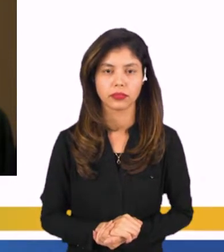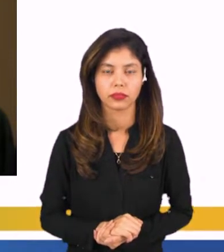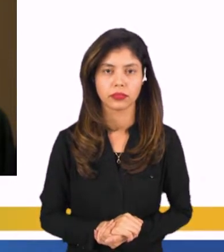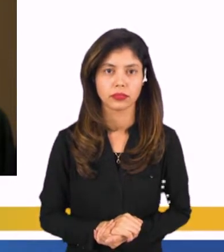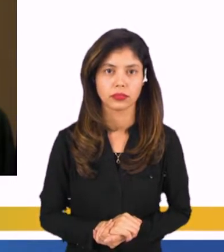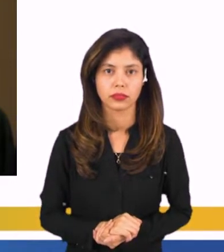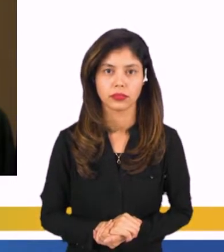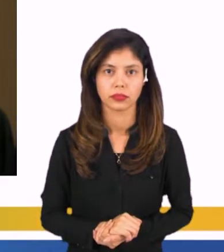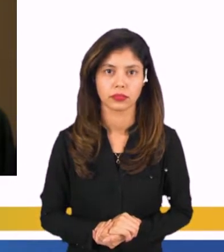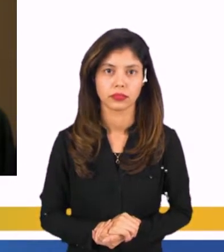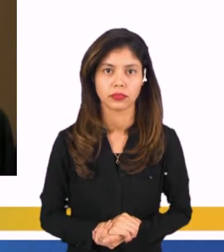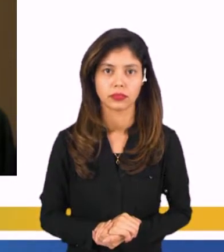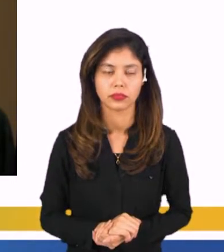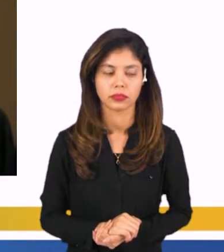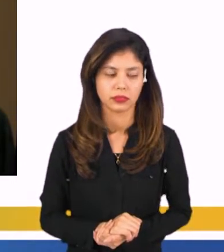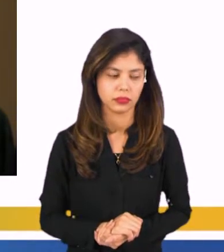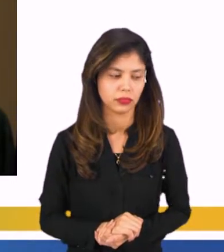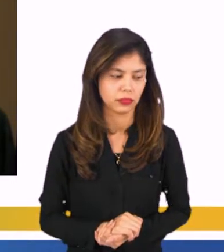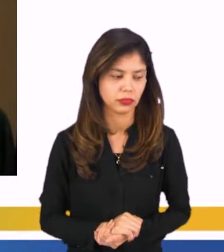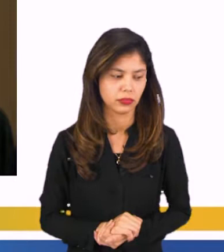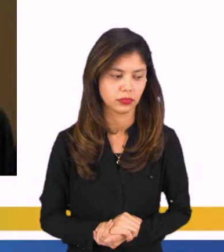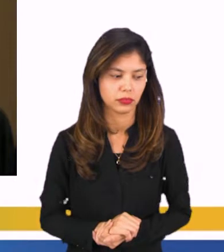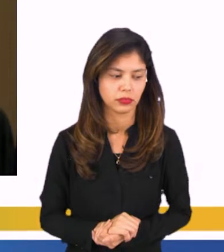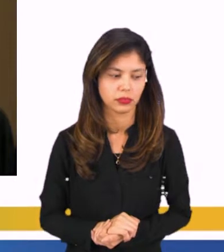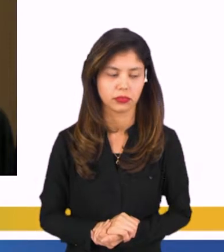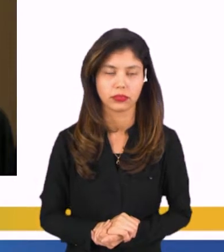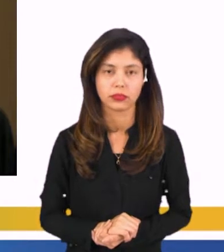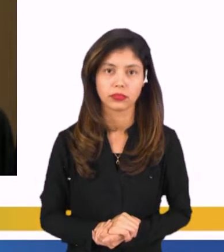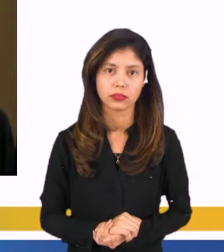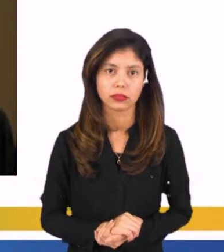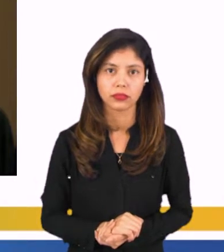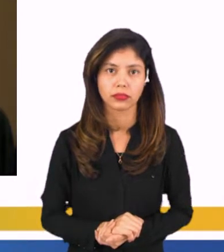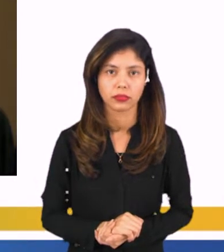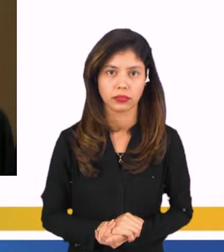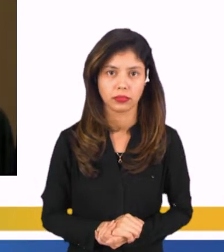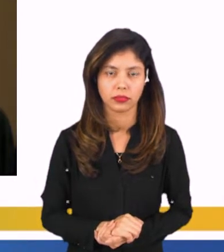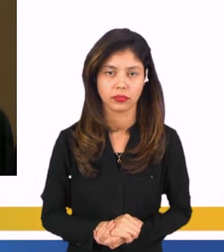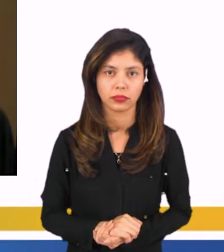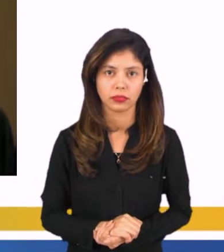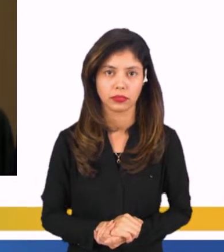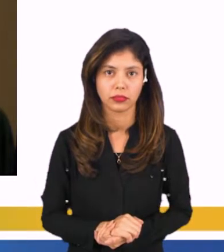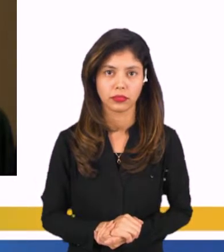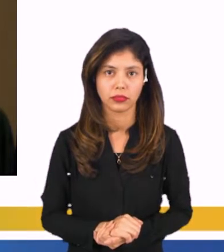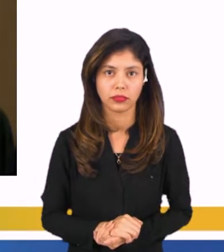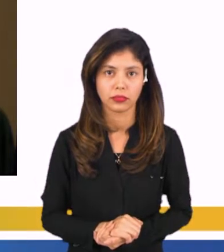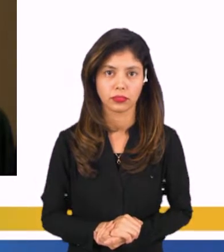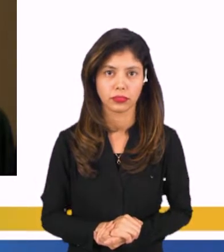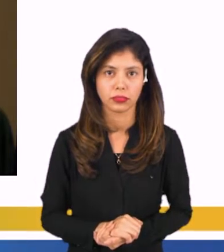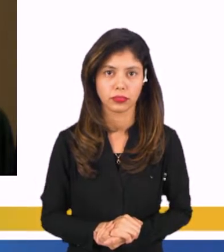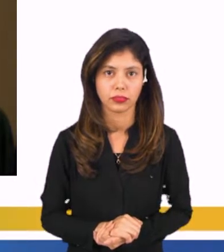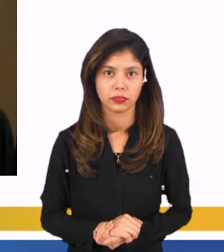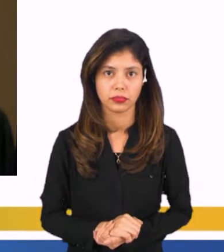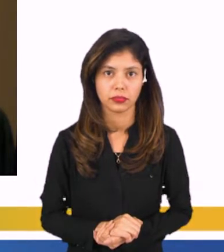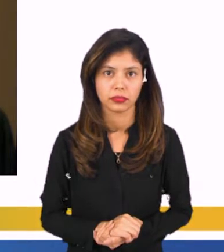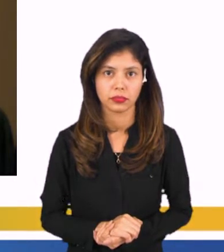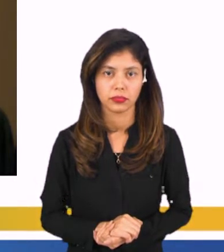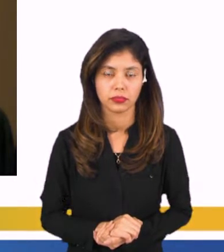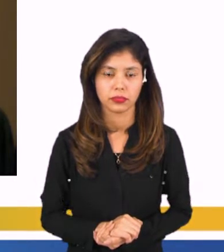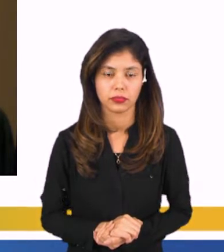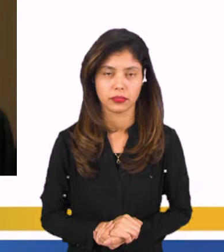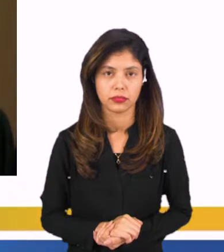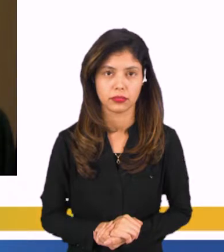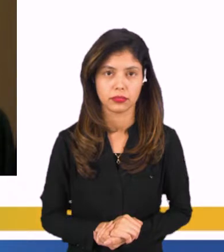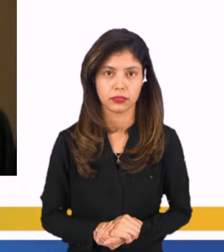ha pasado de la primera etapa. Sin embargo, antes de eso, tenían otros motivos para celebrar.